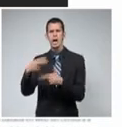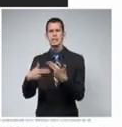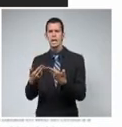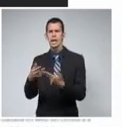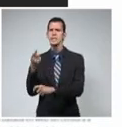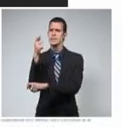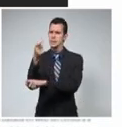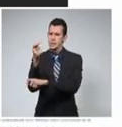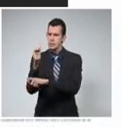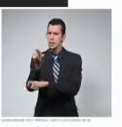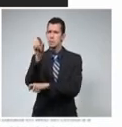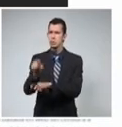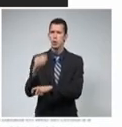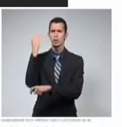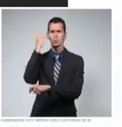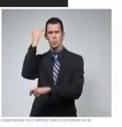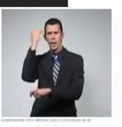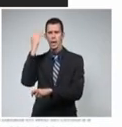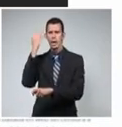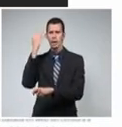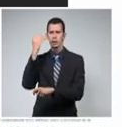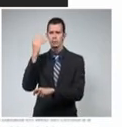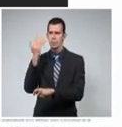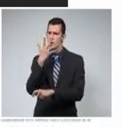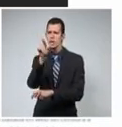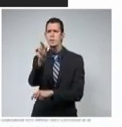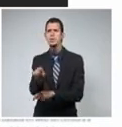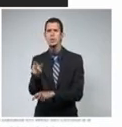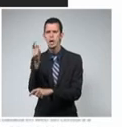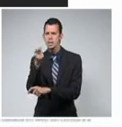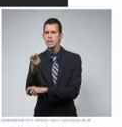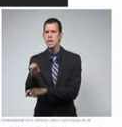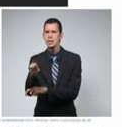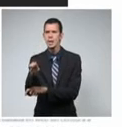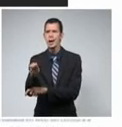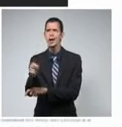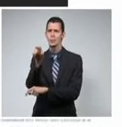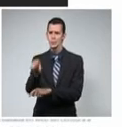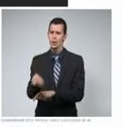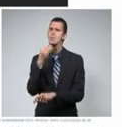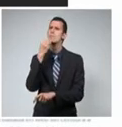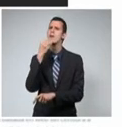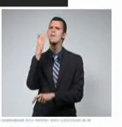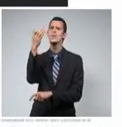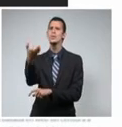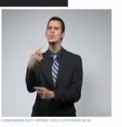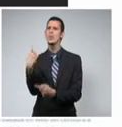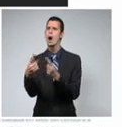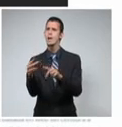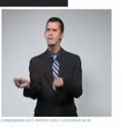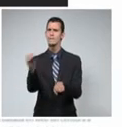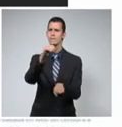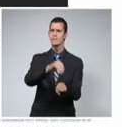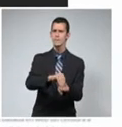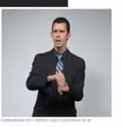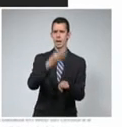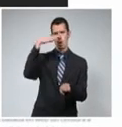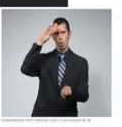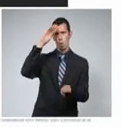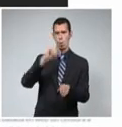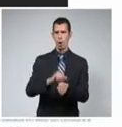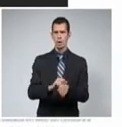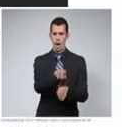A personas que puedan ser potenciales operadores políticos para el cambio. ¿A qué se dedica Factual? A capacitar